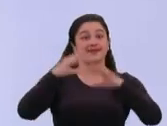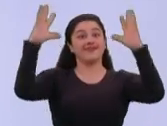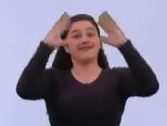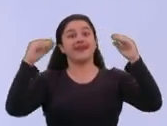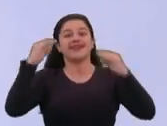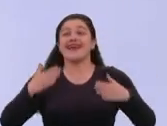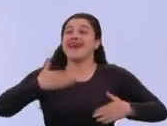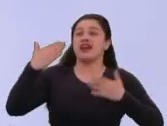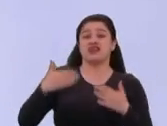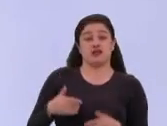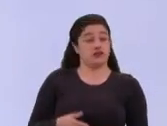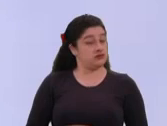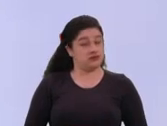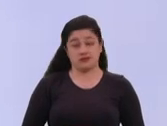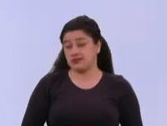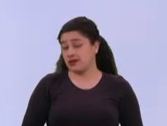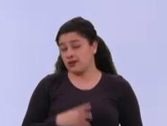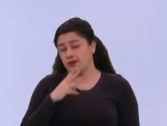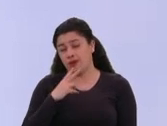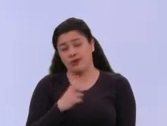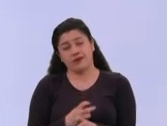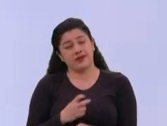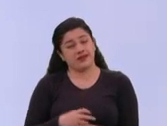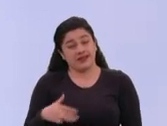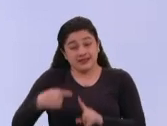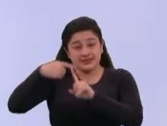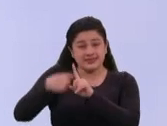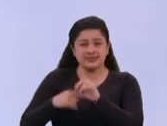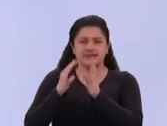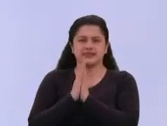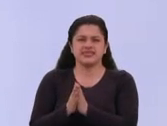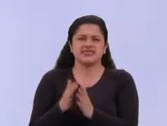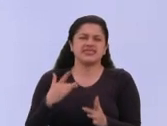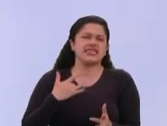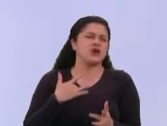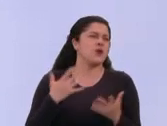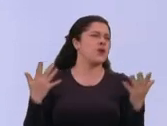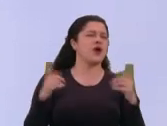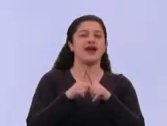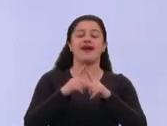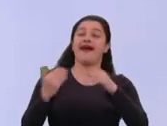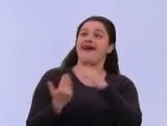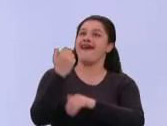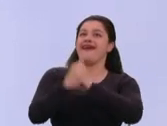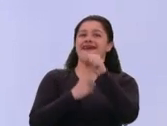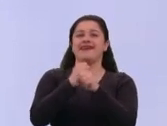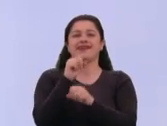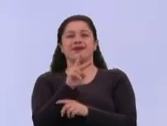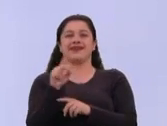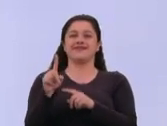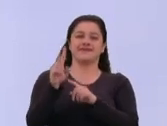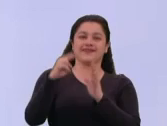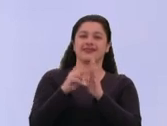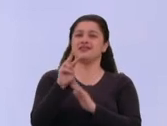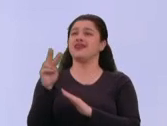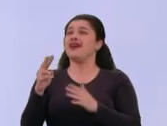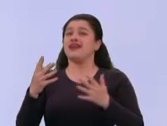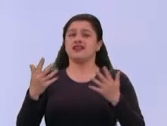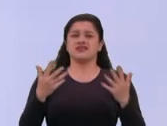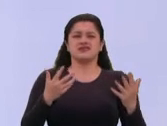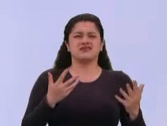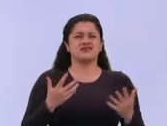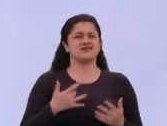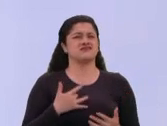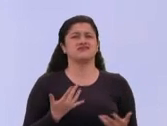recibido el Año Nuevo, una Navidad sin mi esposo, ver a mis hijos tristes, ver a mis hijos esperando aún a su papá, porque